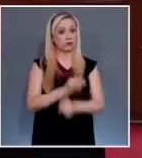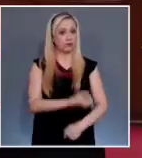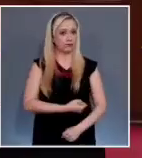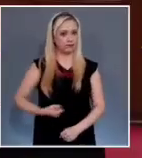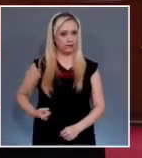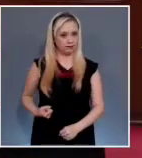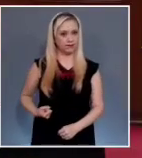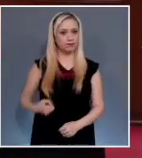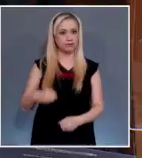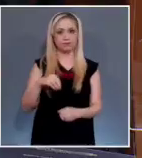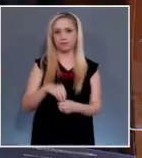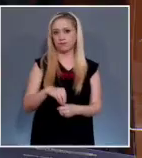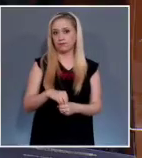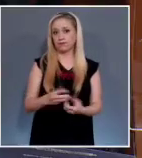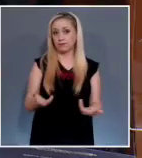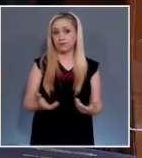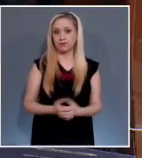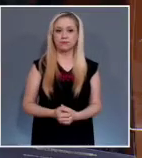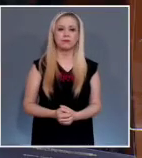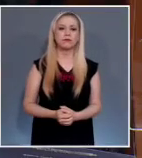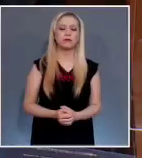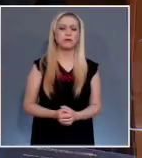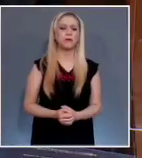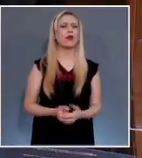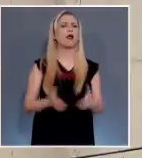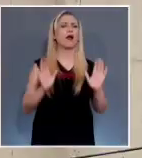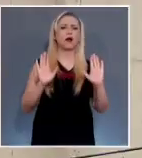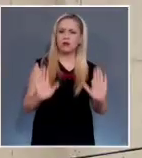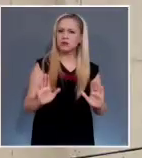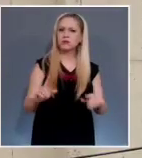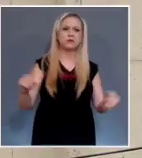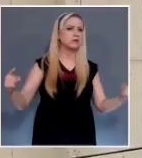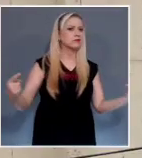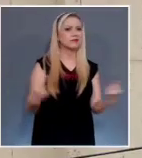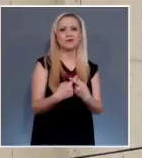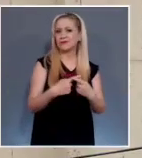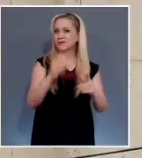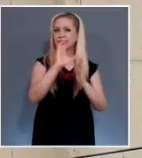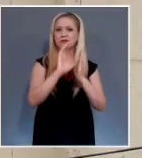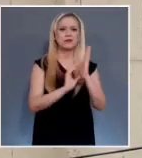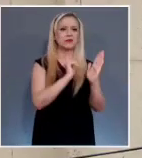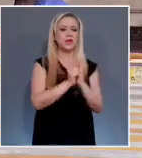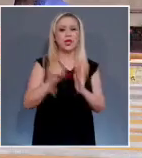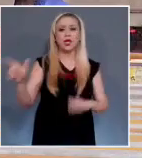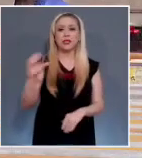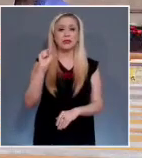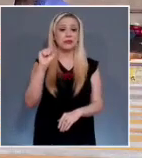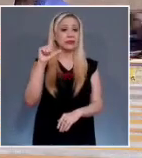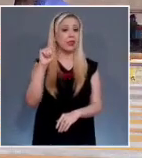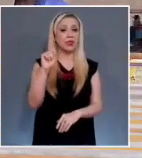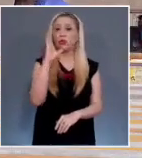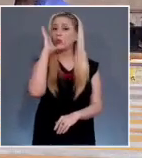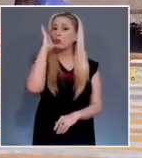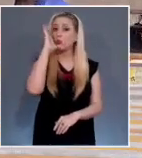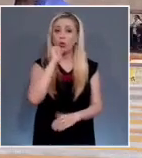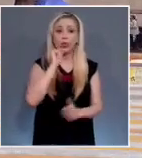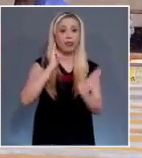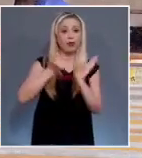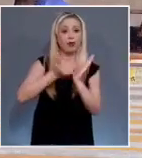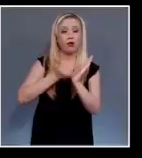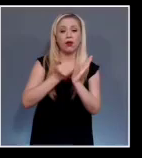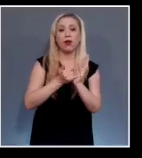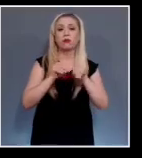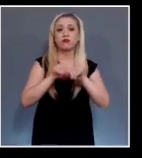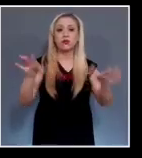De la Suprema Corte declaró inconstitucional que el SAT tuviera la facultad de disponer de bases de datos